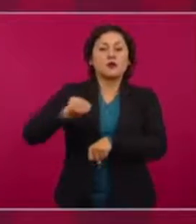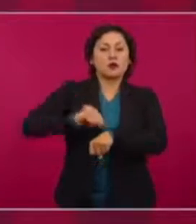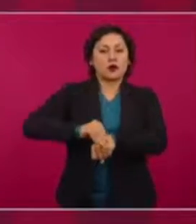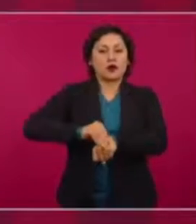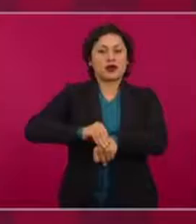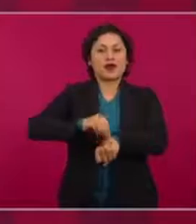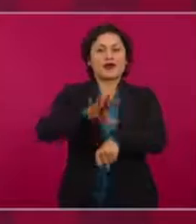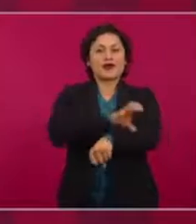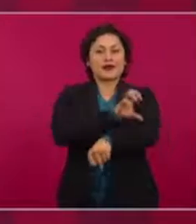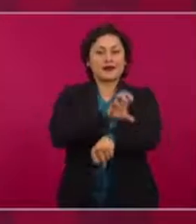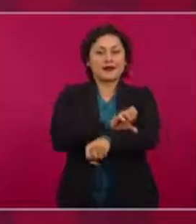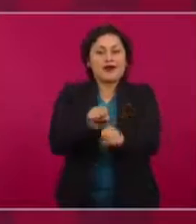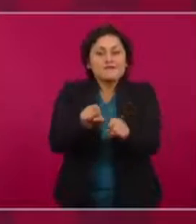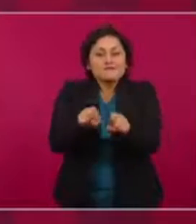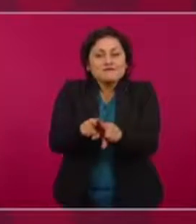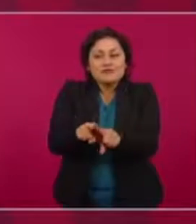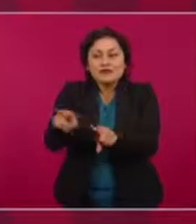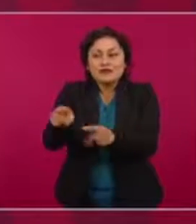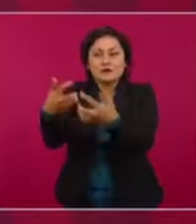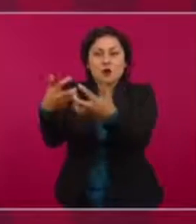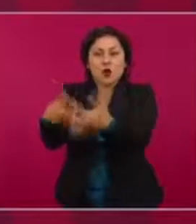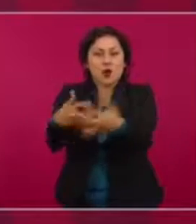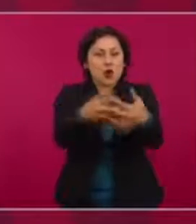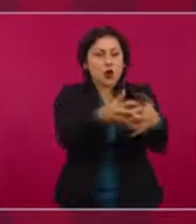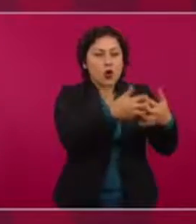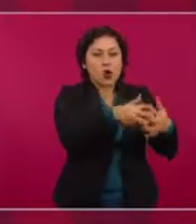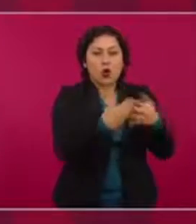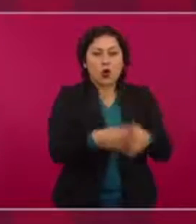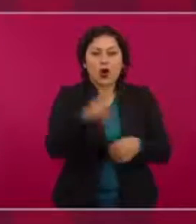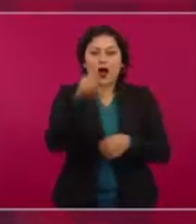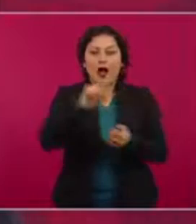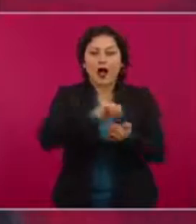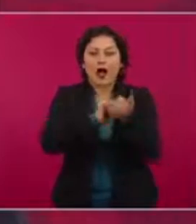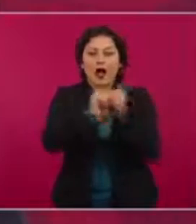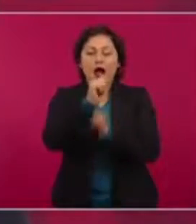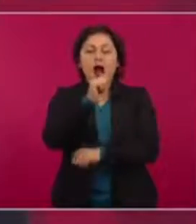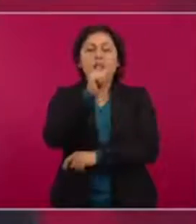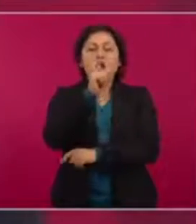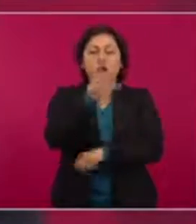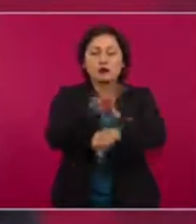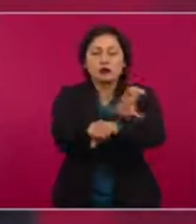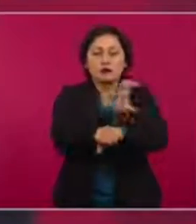las hidroeléctricas, que fue lo que sucedió. Pusimos a trabajar